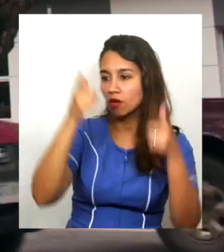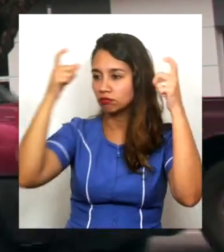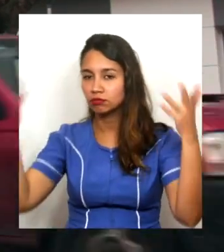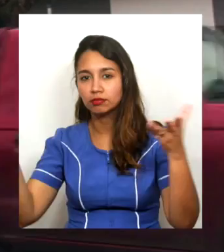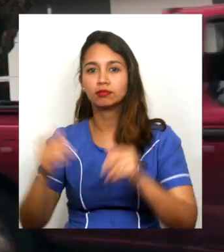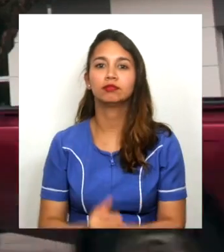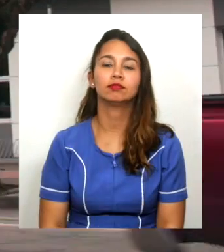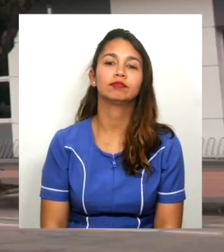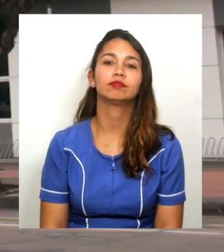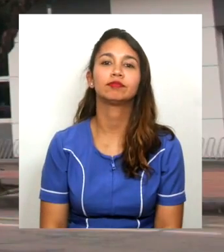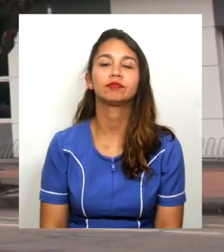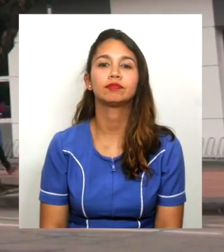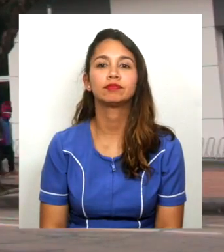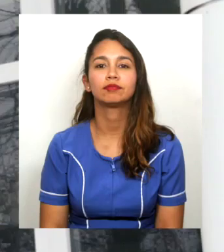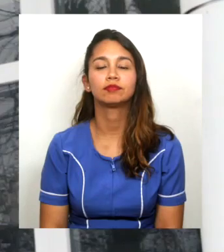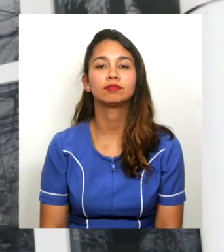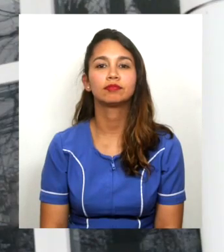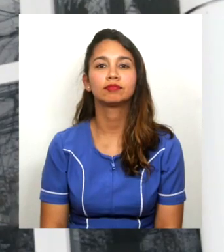O'Higgins.